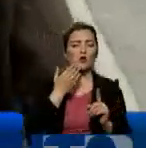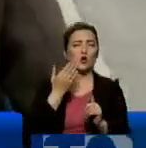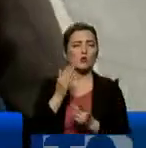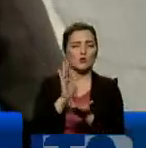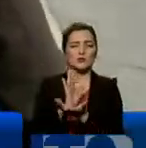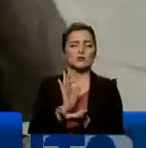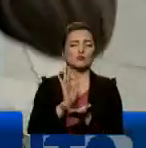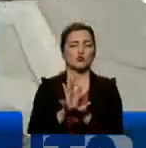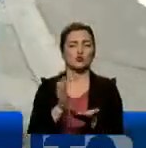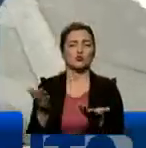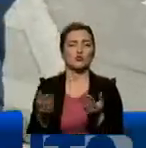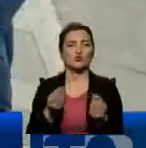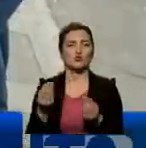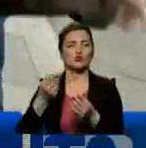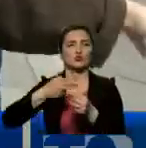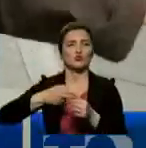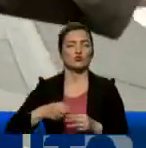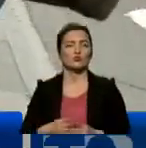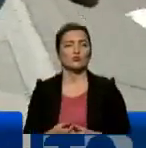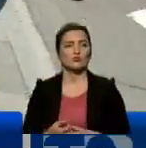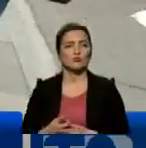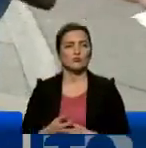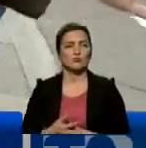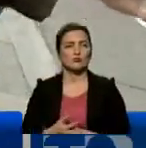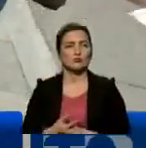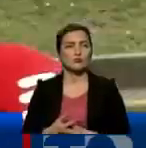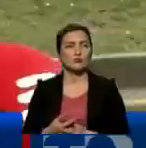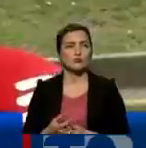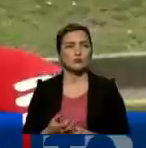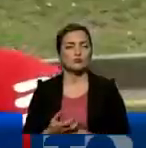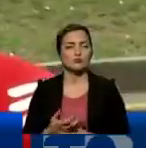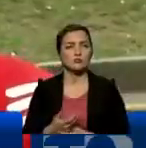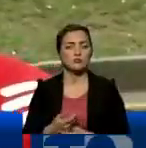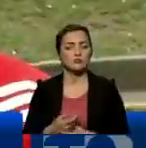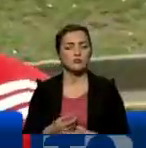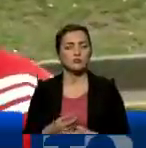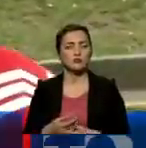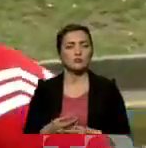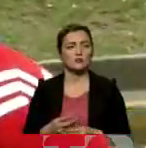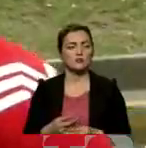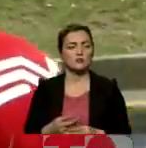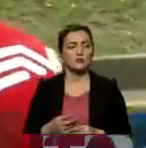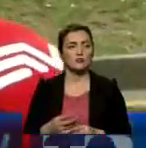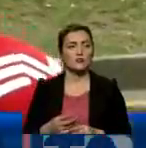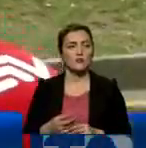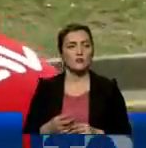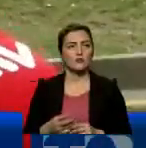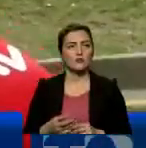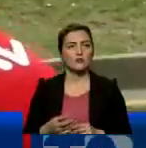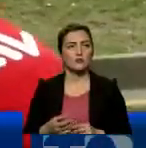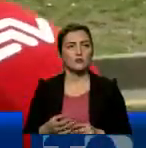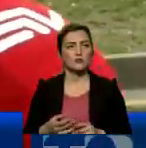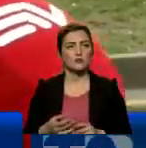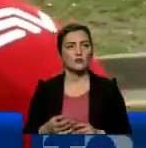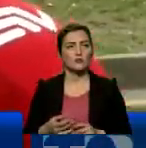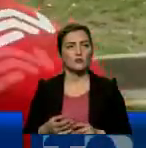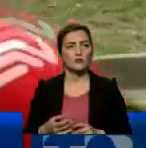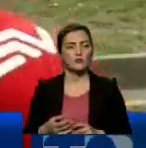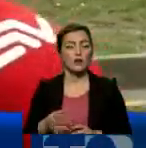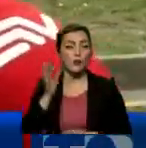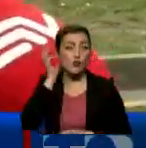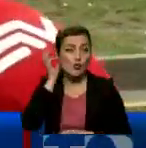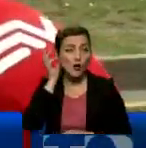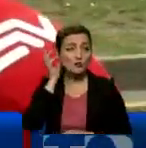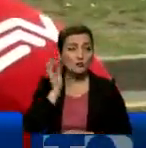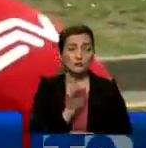fueron testigos y protagonistas de esta lamentable historia. Lo que hemos determinado básicamente es que efectivamente la señora vino